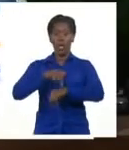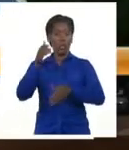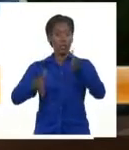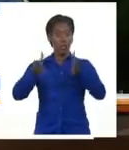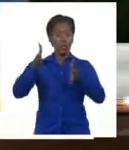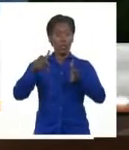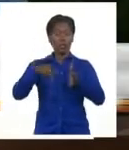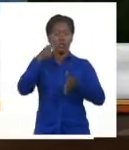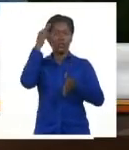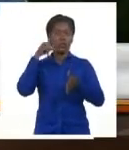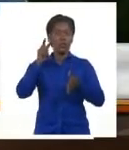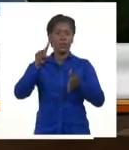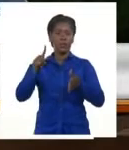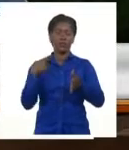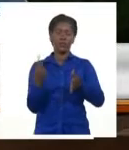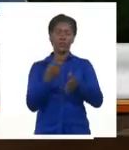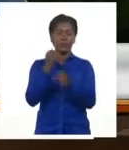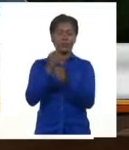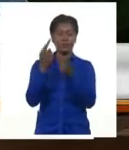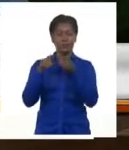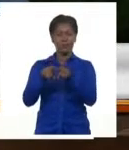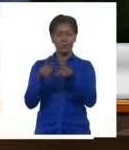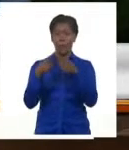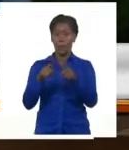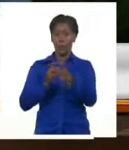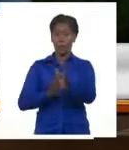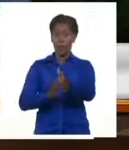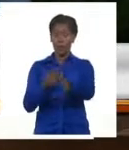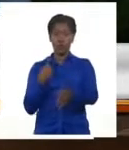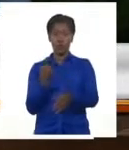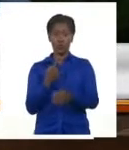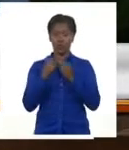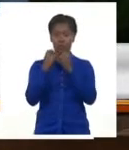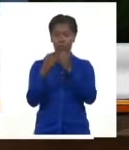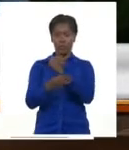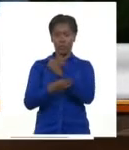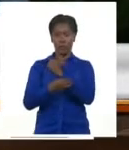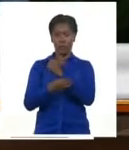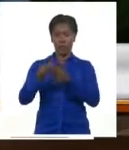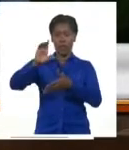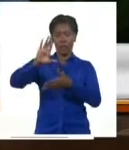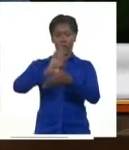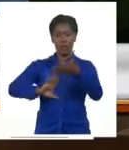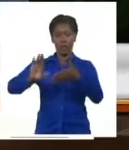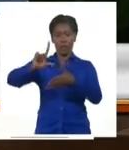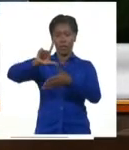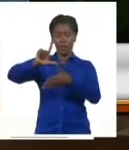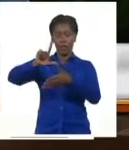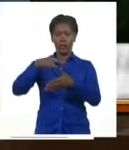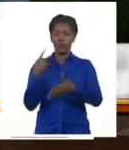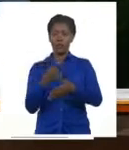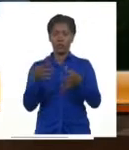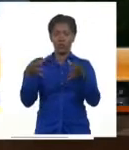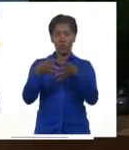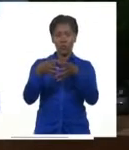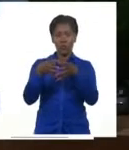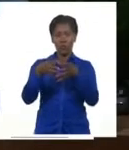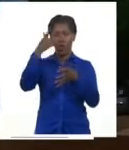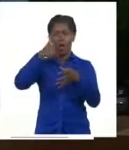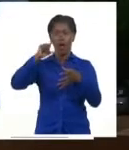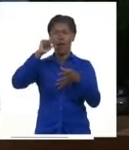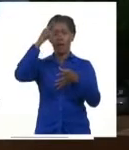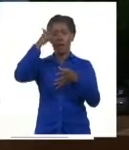siglo XXI. Y nuestro camino es este, América Latina y el Caribe, el ALBA, la comunidad